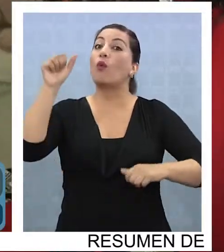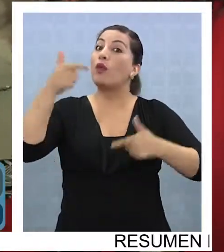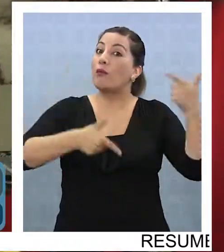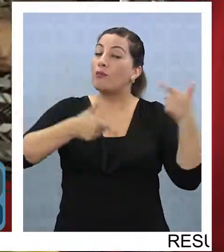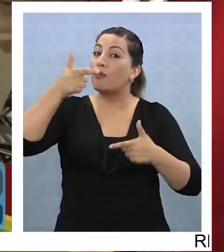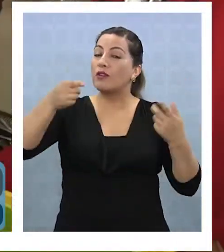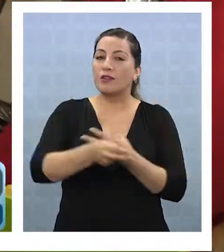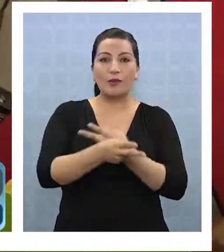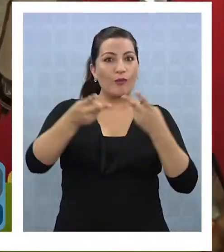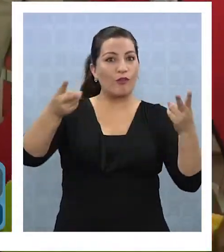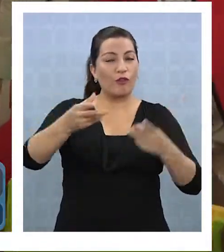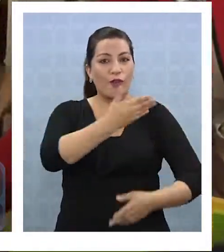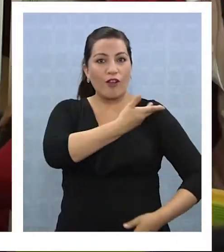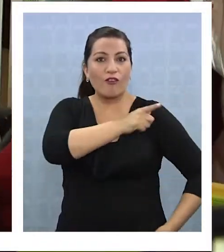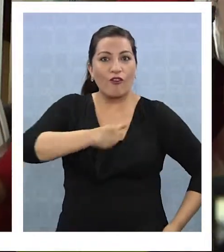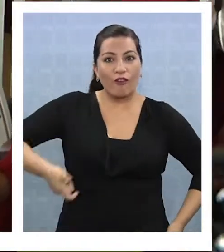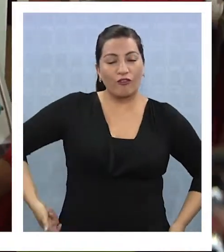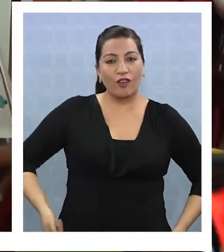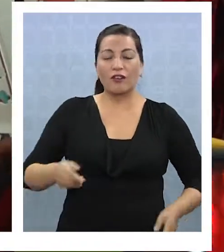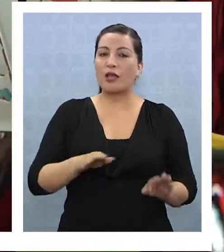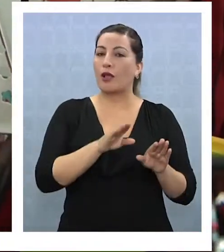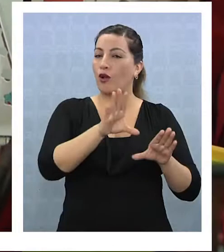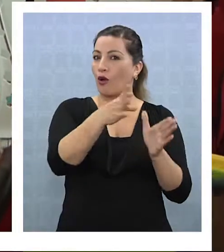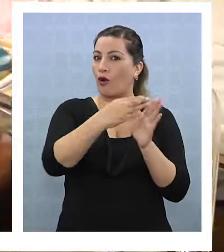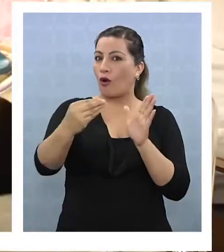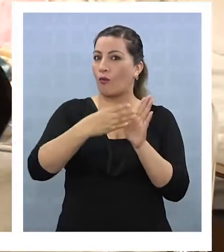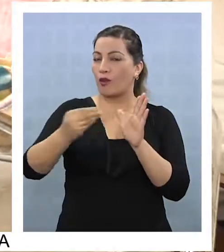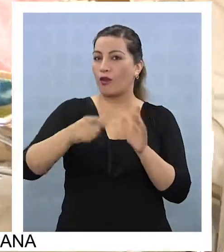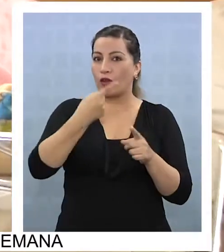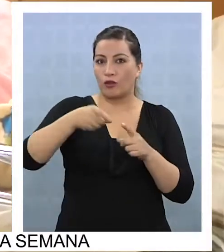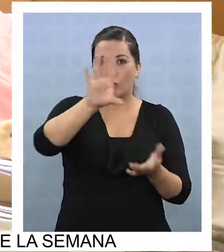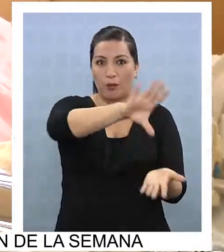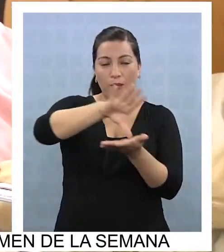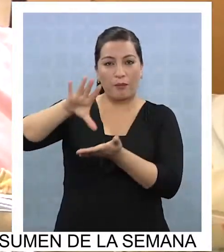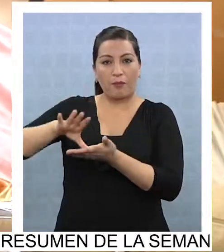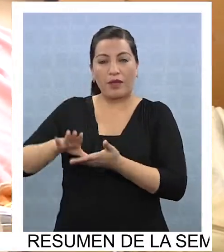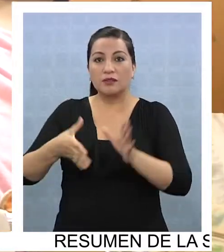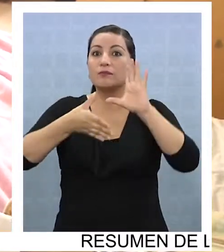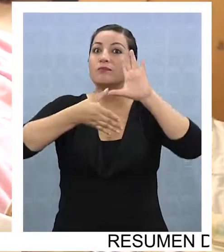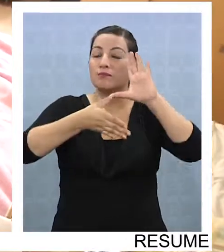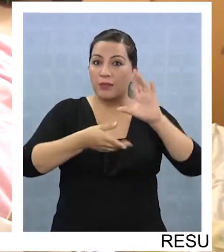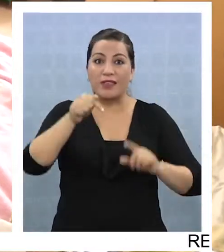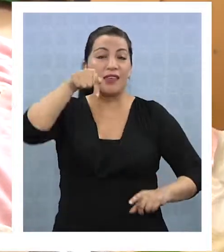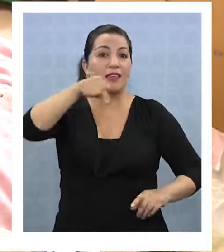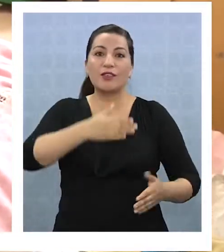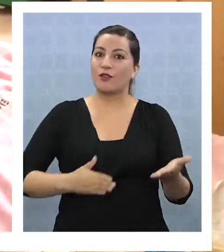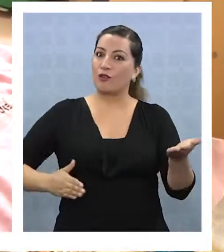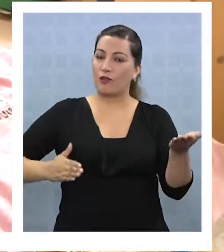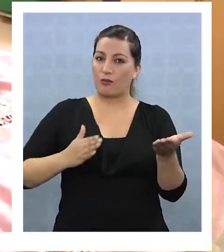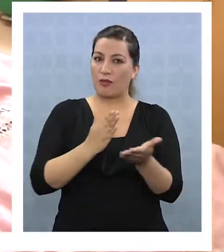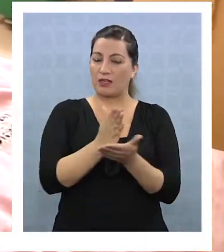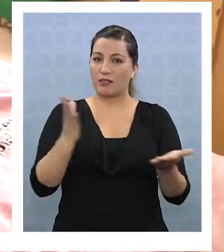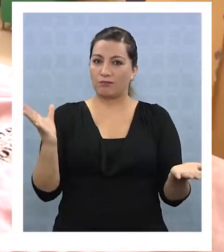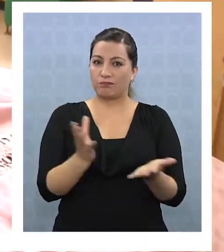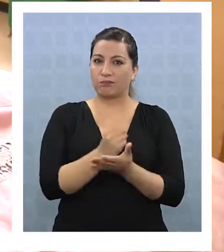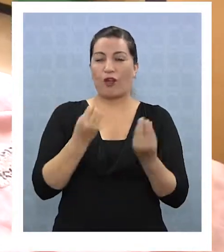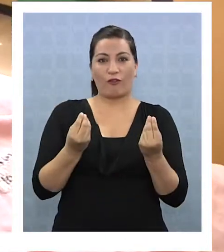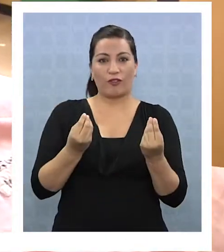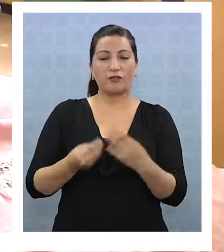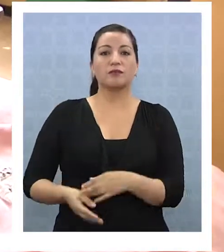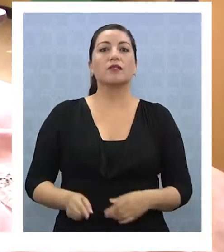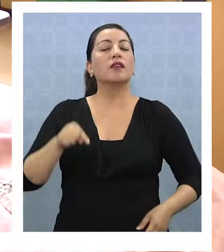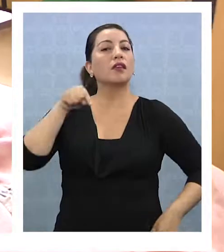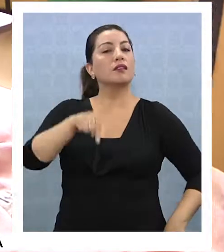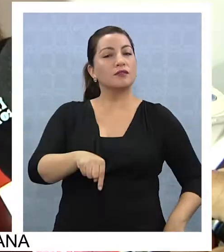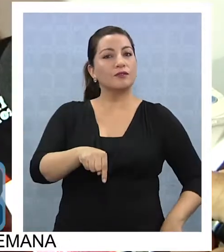pública que según el gobierno ha sido replicada en otros países latinoamericanos y aquí dan la clave de su éxito. Sin